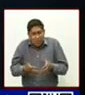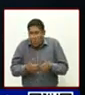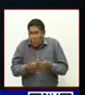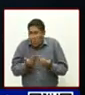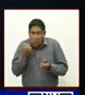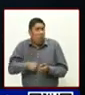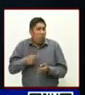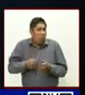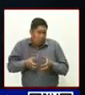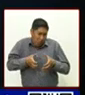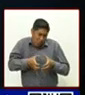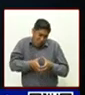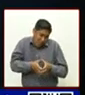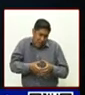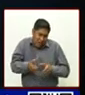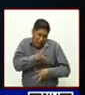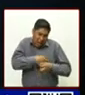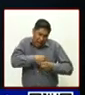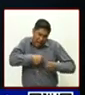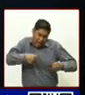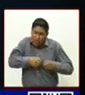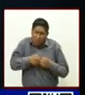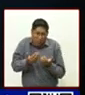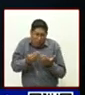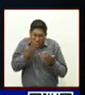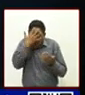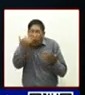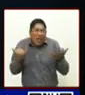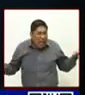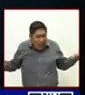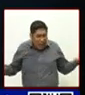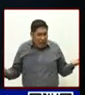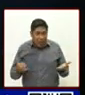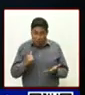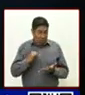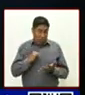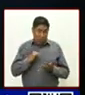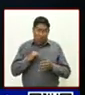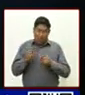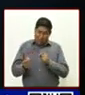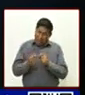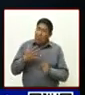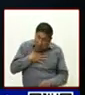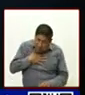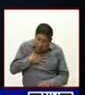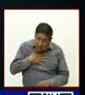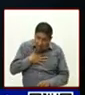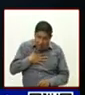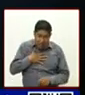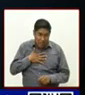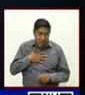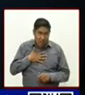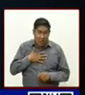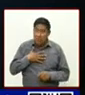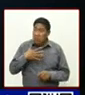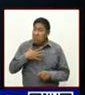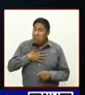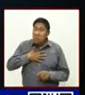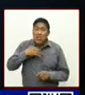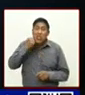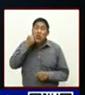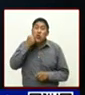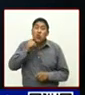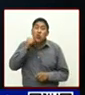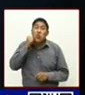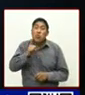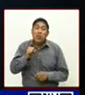lo ha hecho a mi hija? Quiero que me dé una explicación. ¿Qué le he hecho yo? Yo no entiendo. Sobrina propia me ha